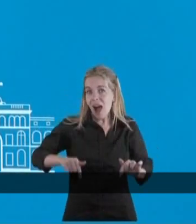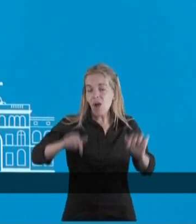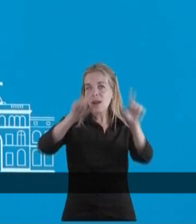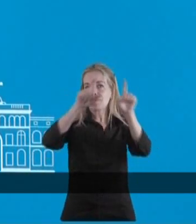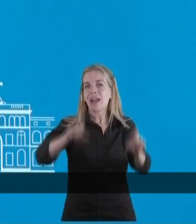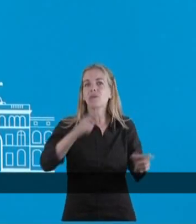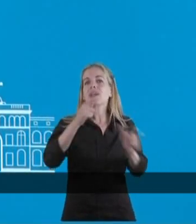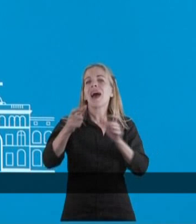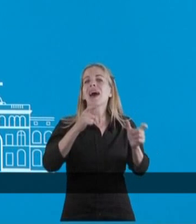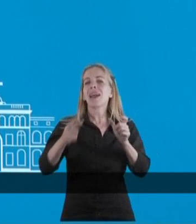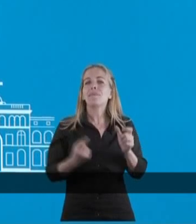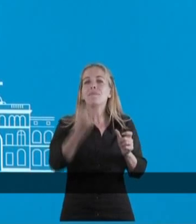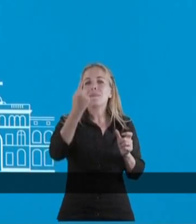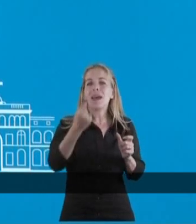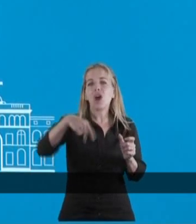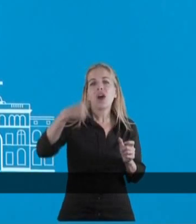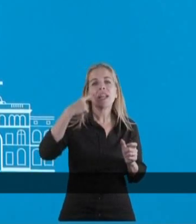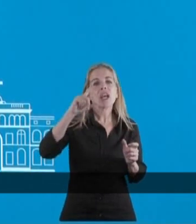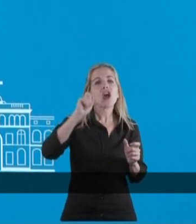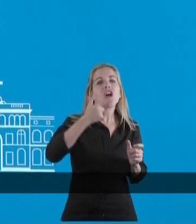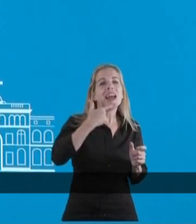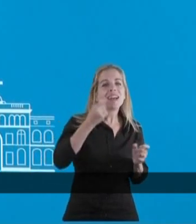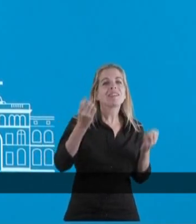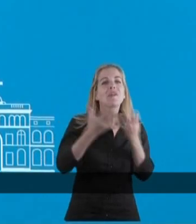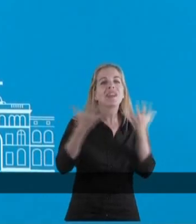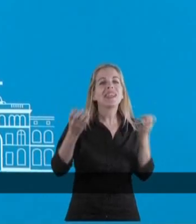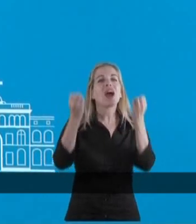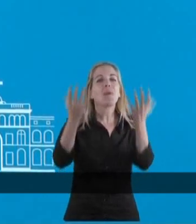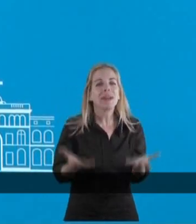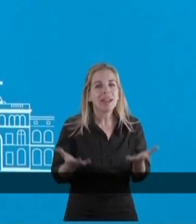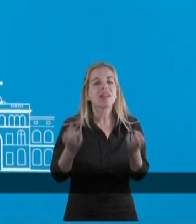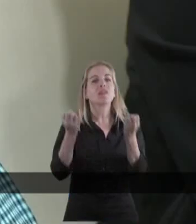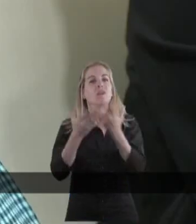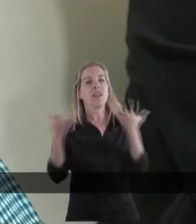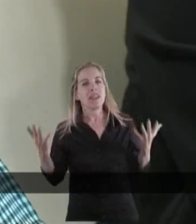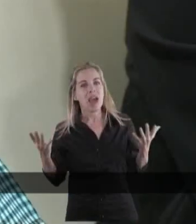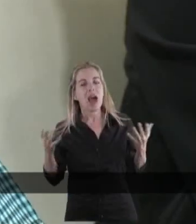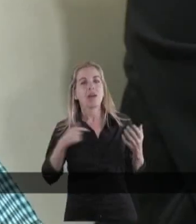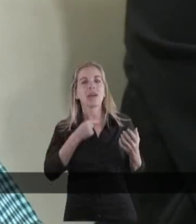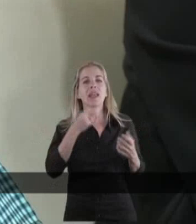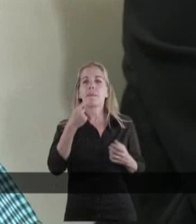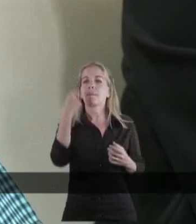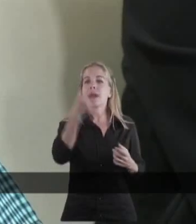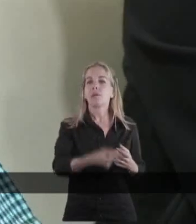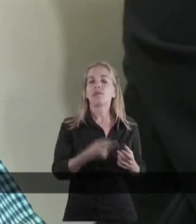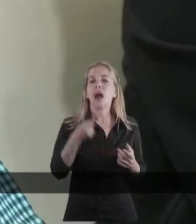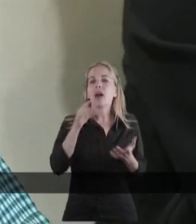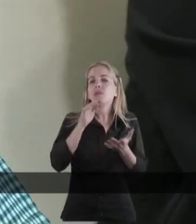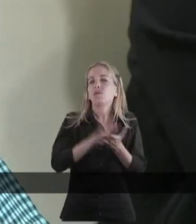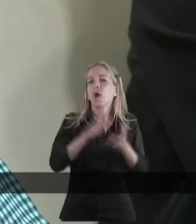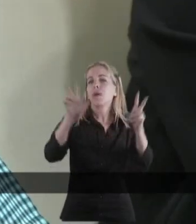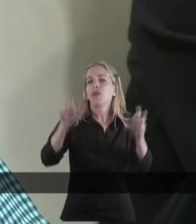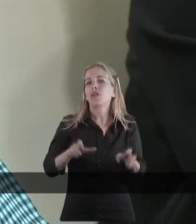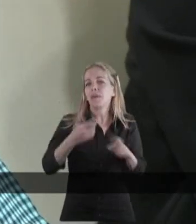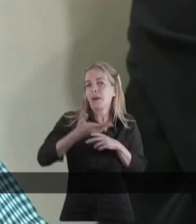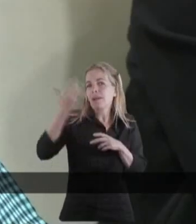preguntas. Empezamos por Nicolás Gallardo de CNN. Hola Nicolás, buen día. Portavoz, ¿qué tal? Buenos días. Le quería preguntar sobre la agenda que